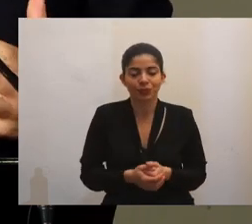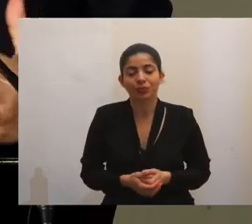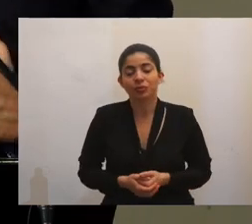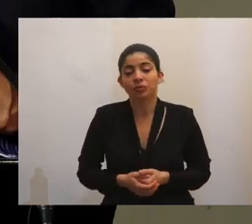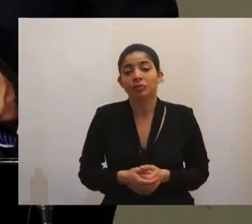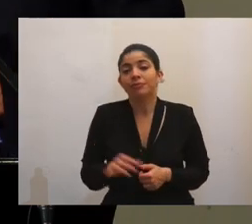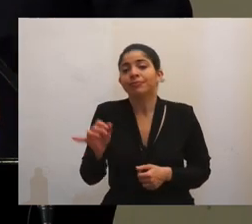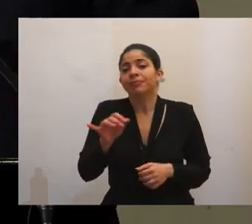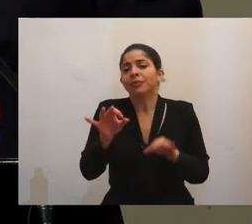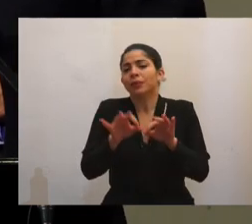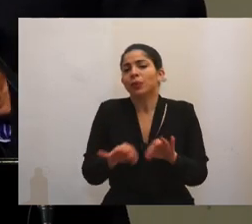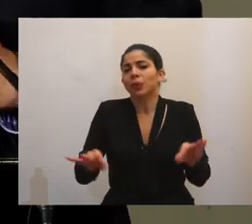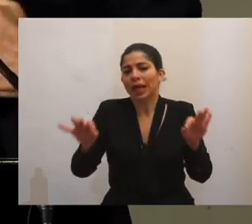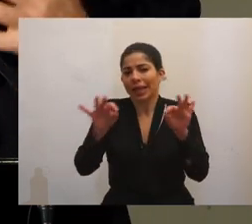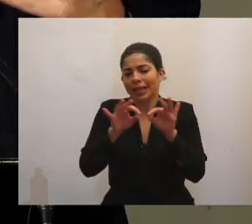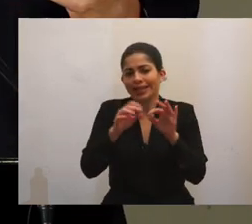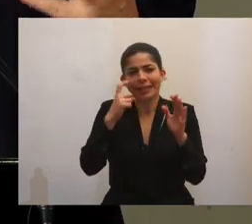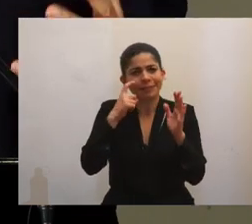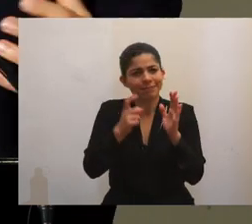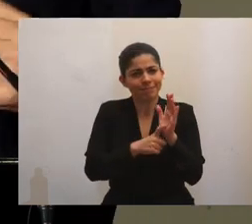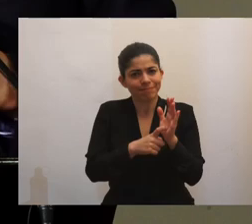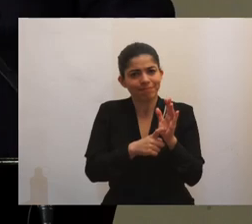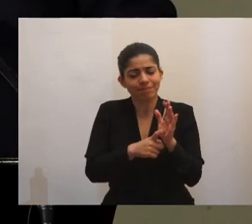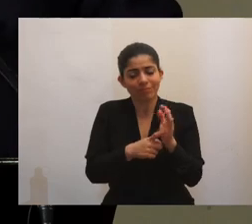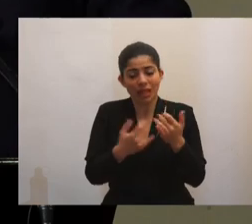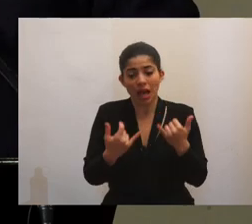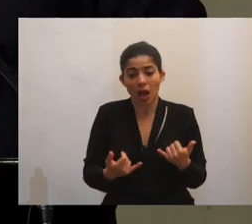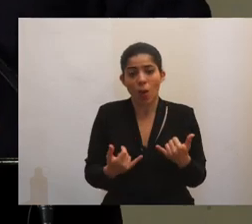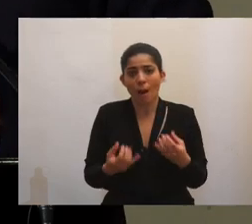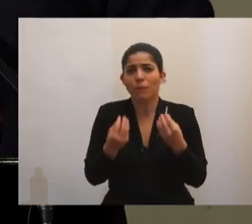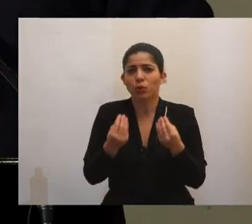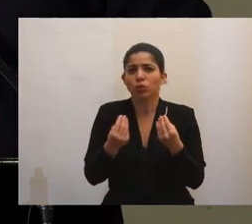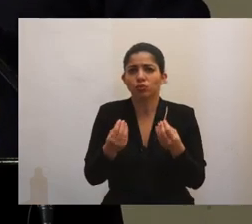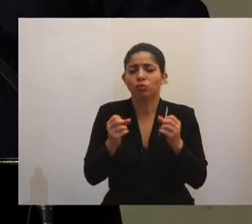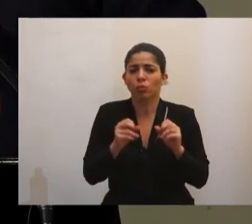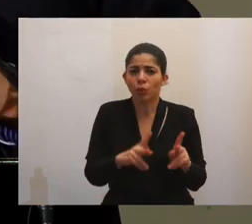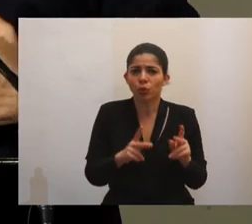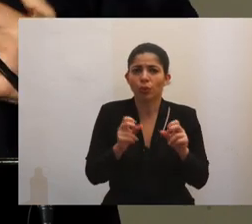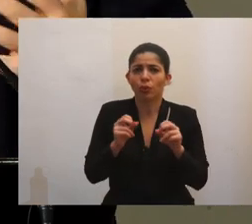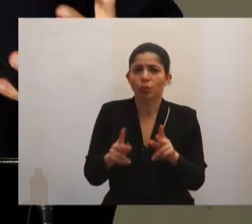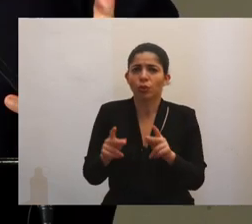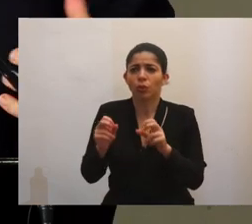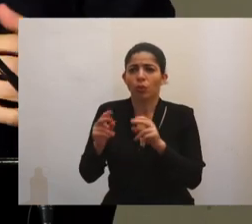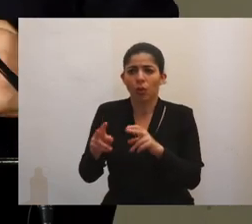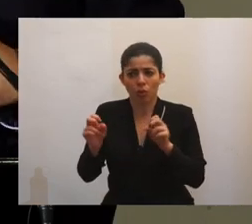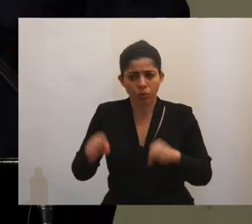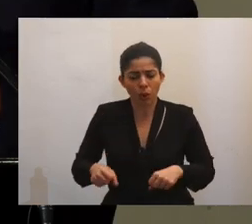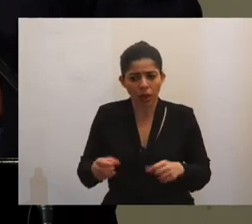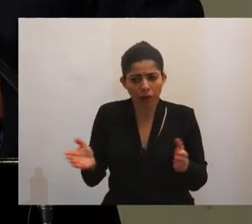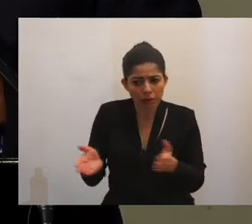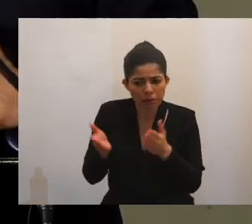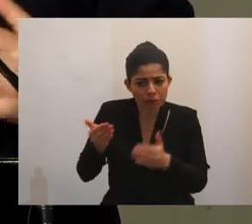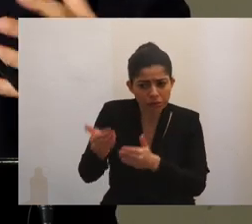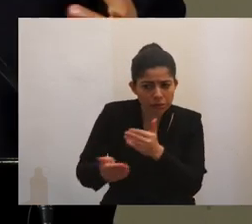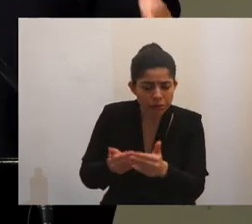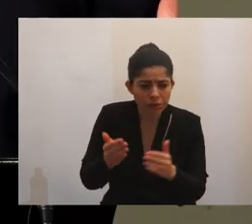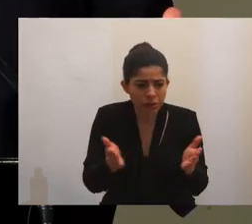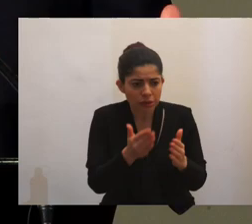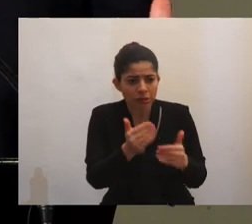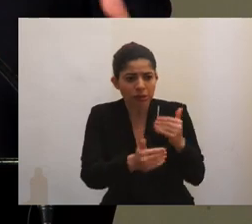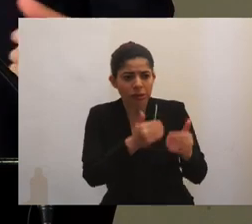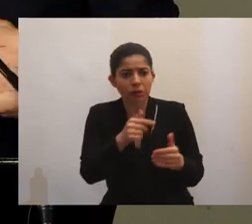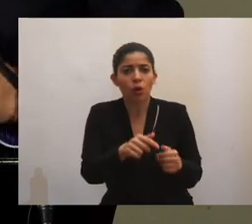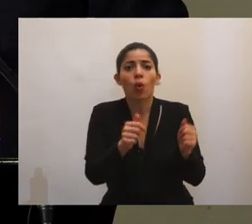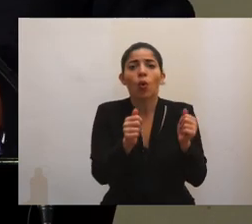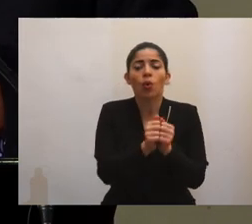Es también importante reconocer que estamos frente a muchas oportunidades en términos de avances que pueden venir de la mano